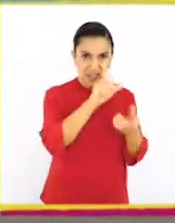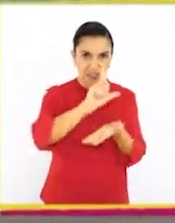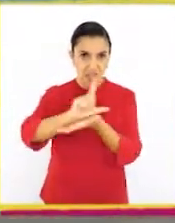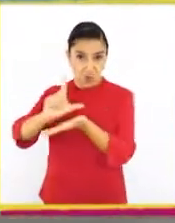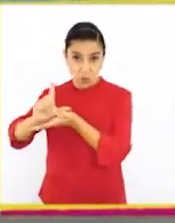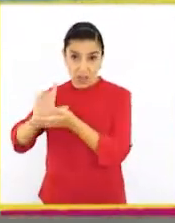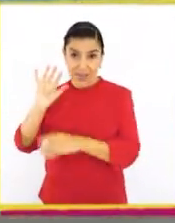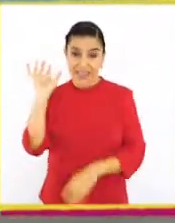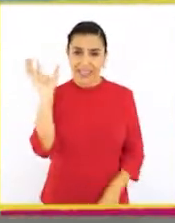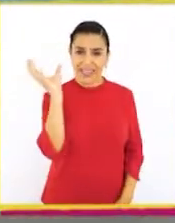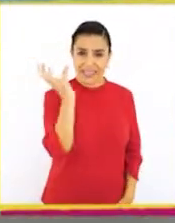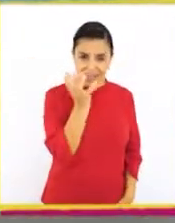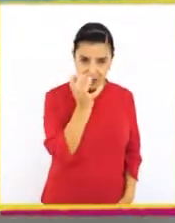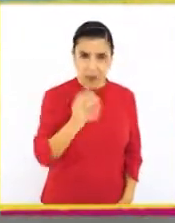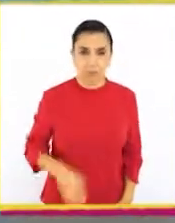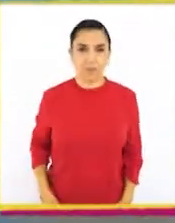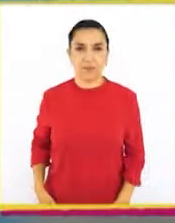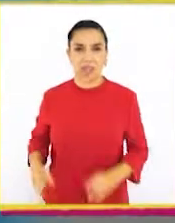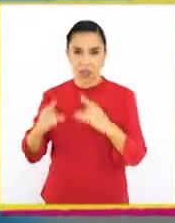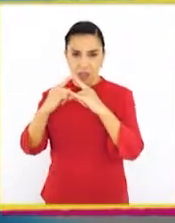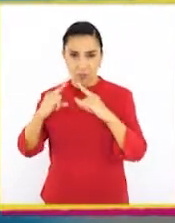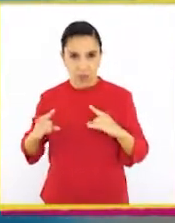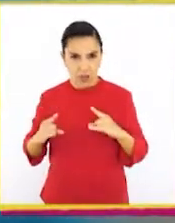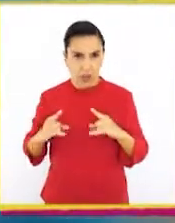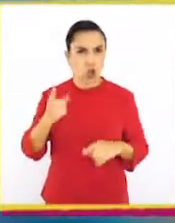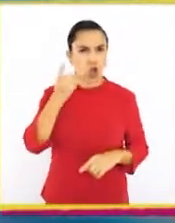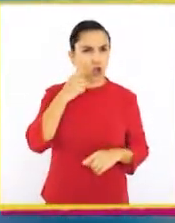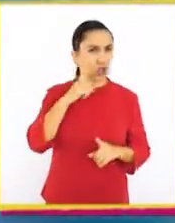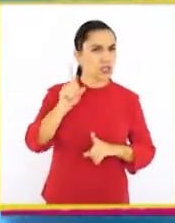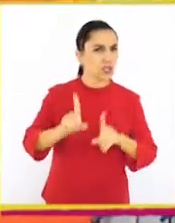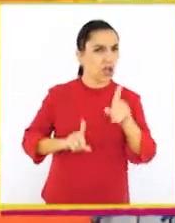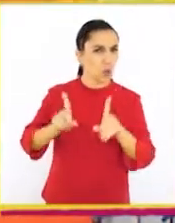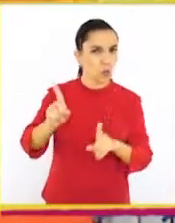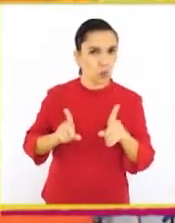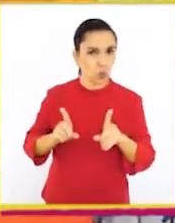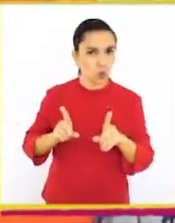y climas donde quedarnos. ¿Ustedes conocen algunos?